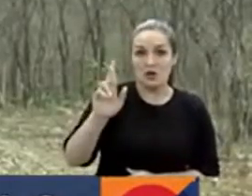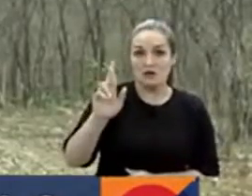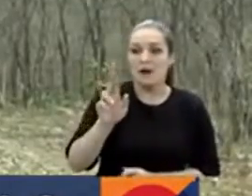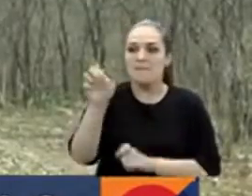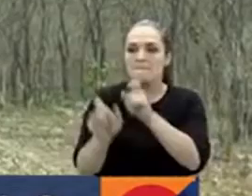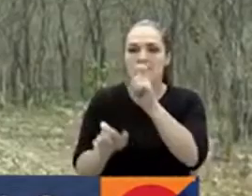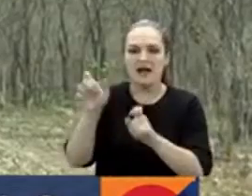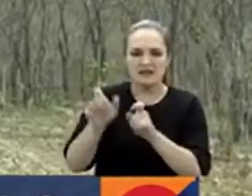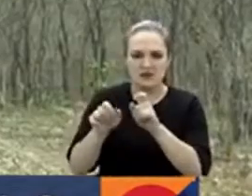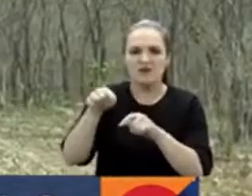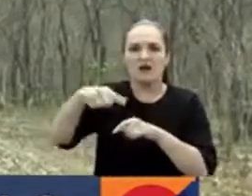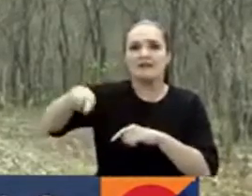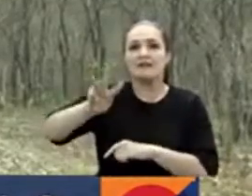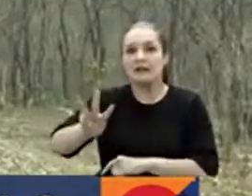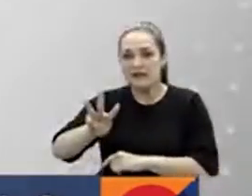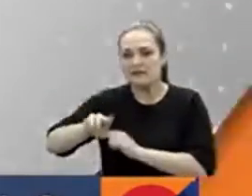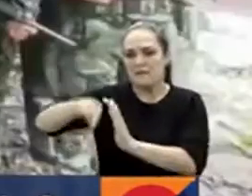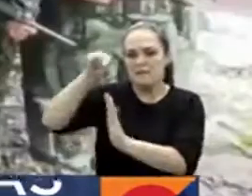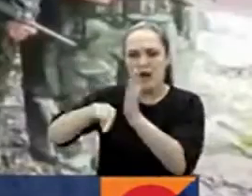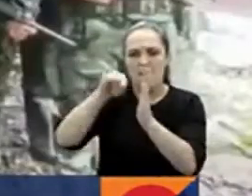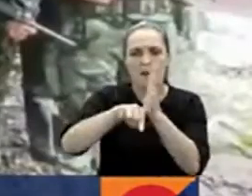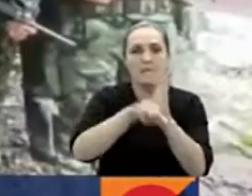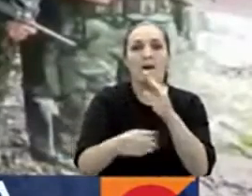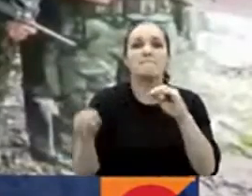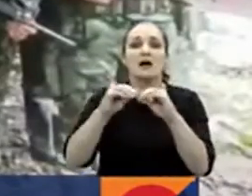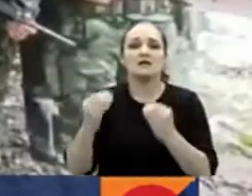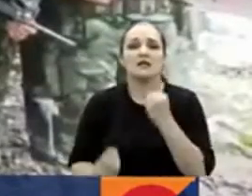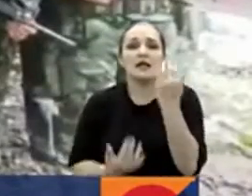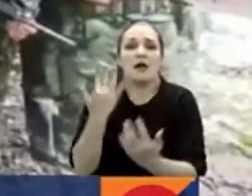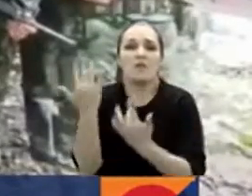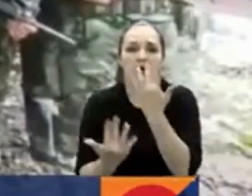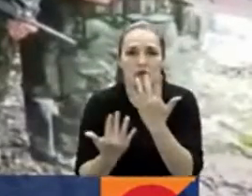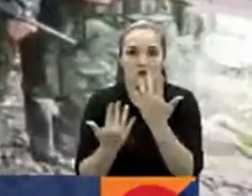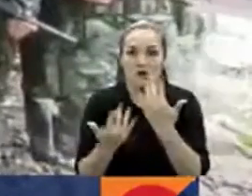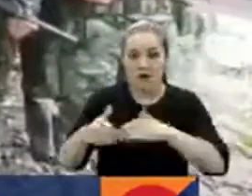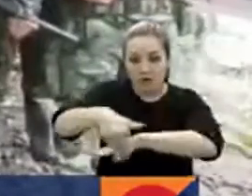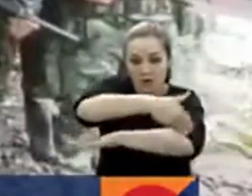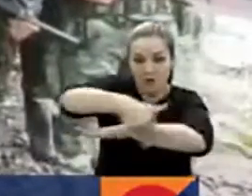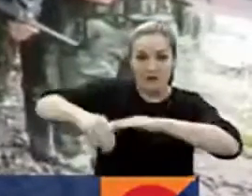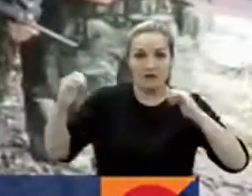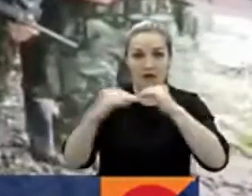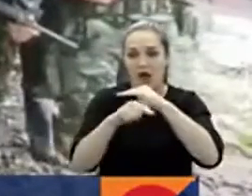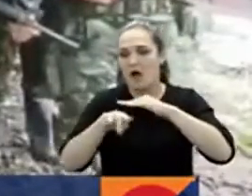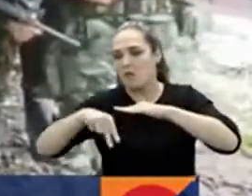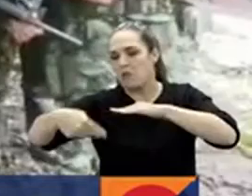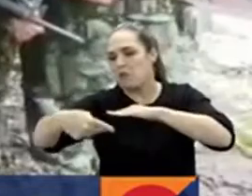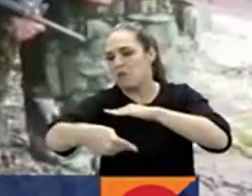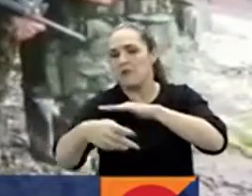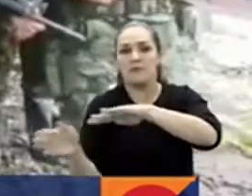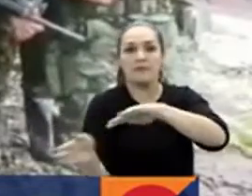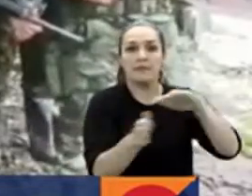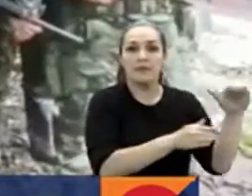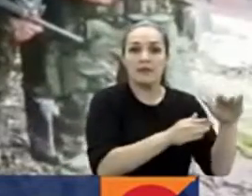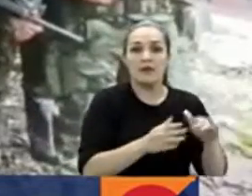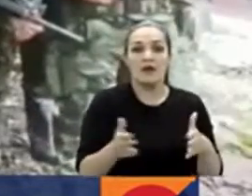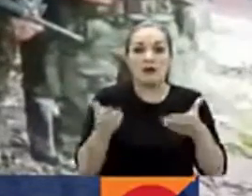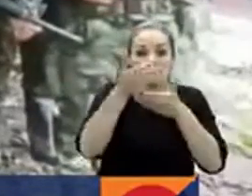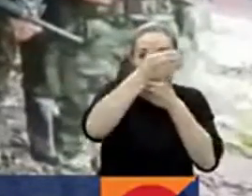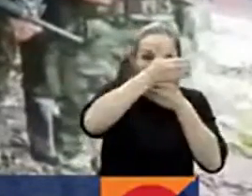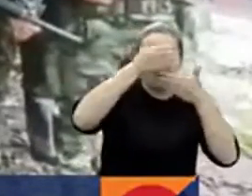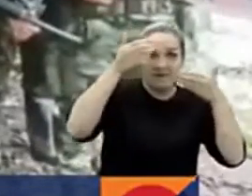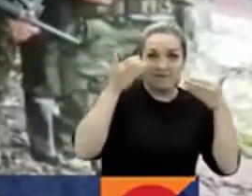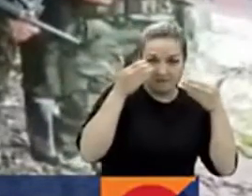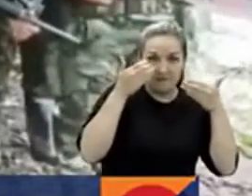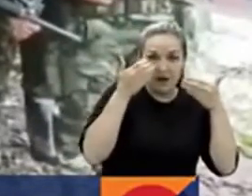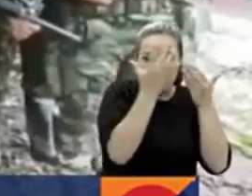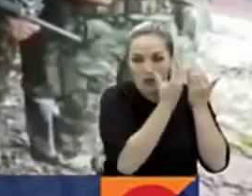fueron hallados en Troncal, Caribe. Se me han respetado los derechos como persona. Disidencias entregaron prueba